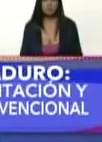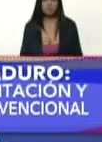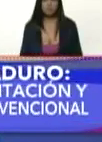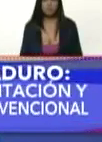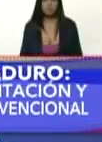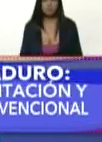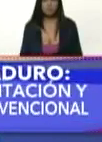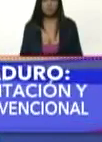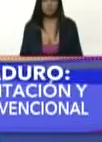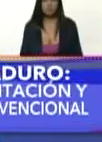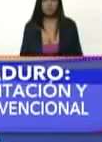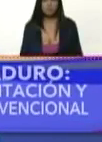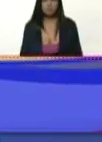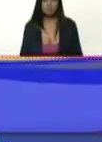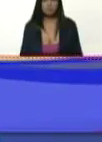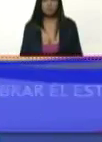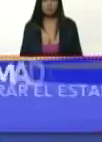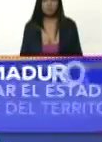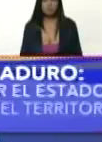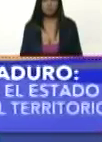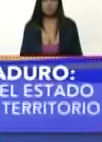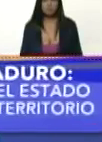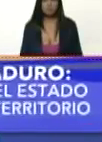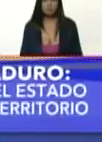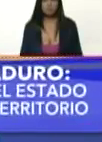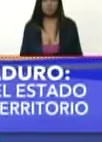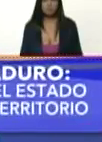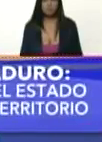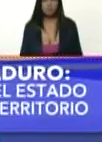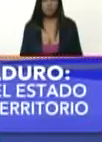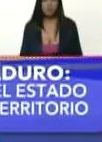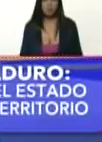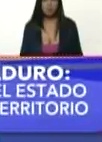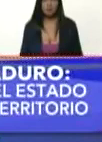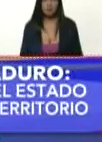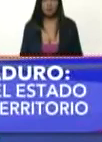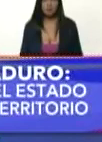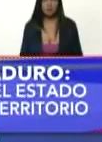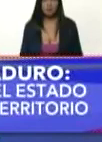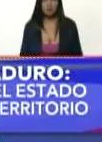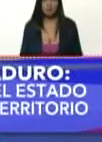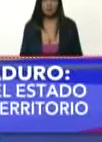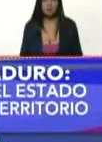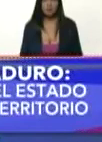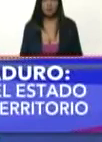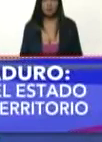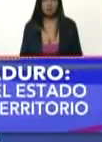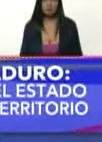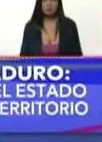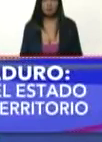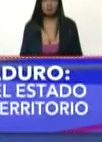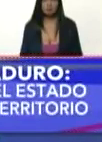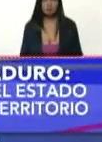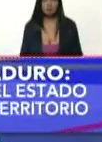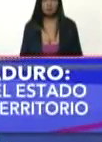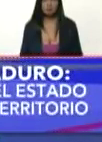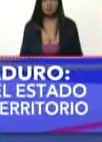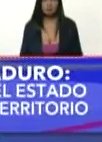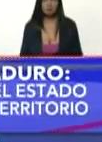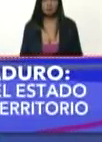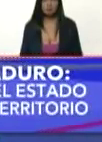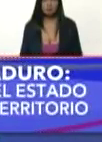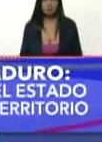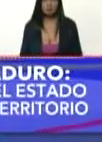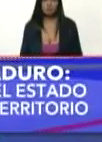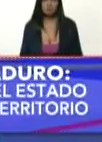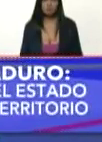decisiones y de los documentos de apoyo pedagógico para la formación de nuestros oficiales y nuestros cadetes,